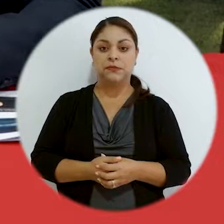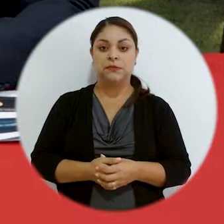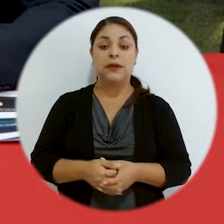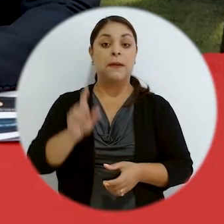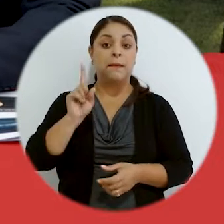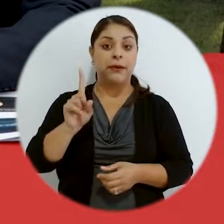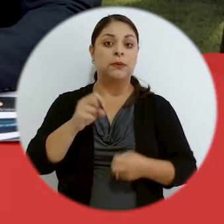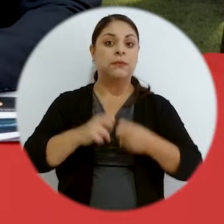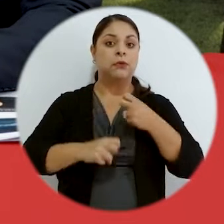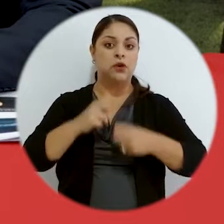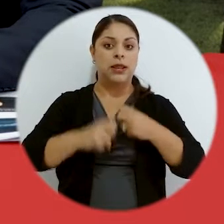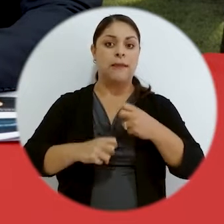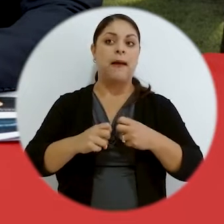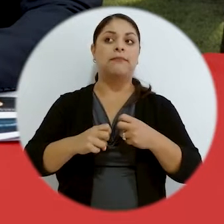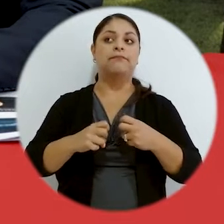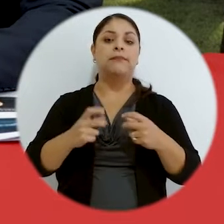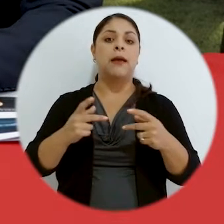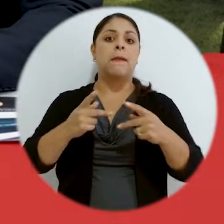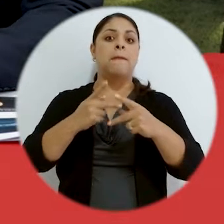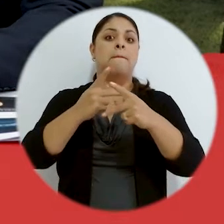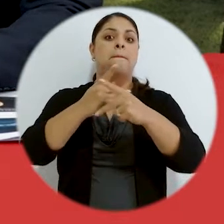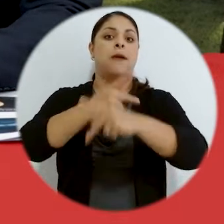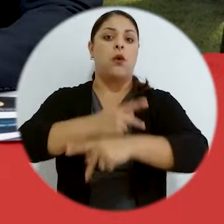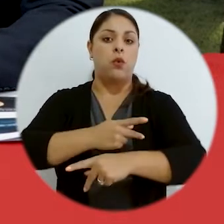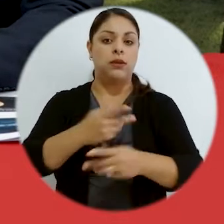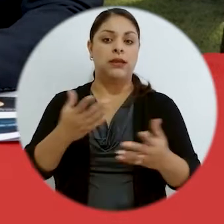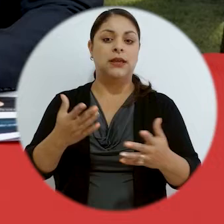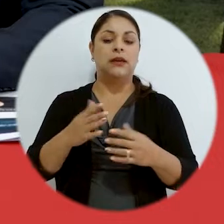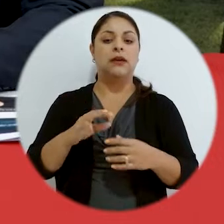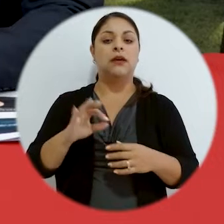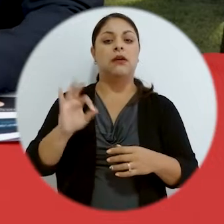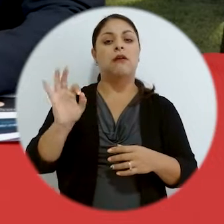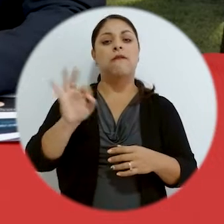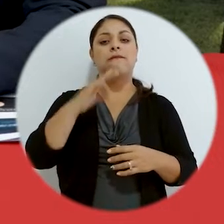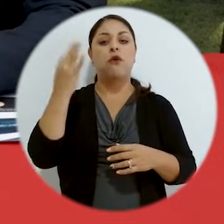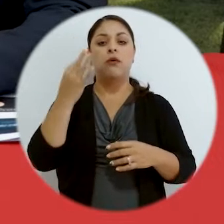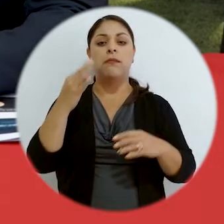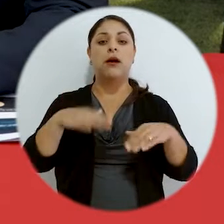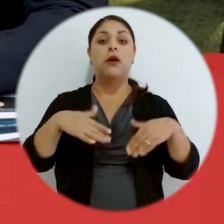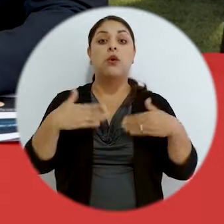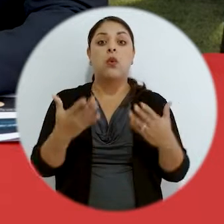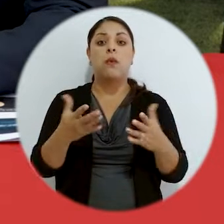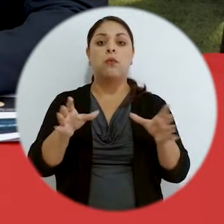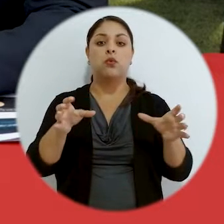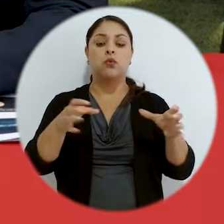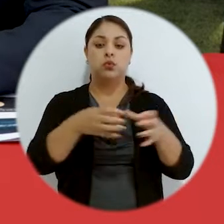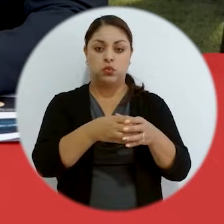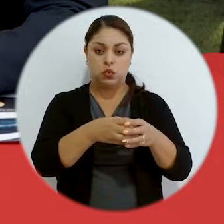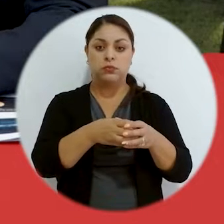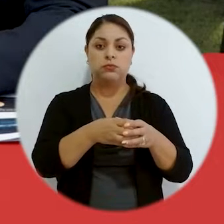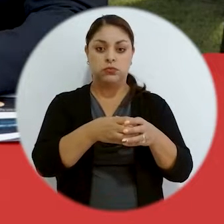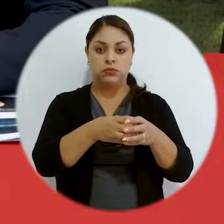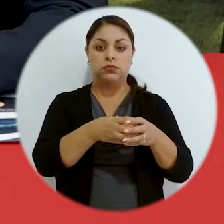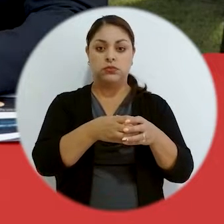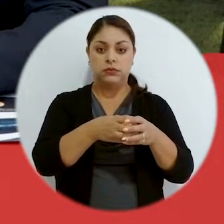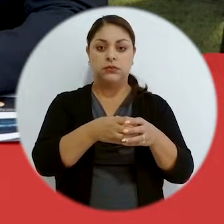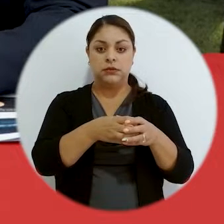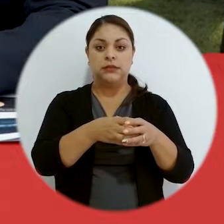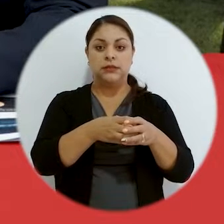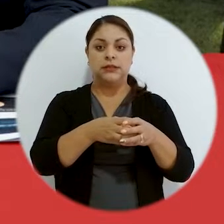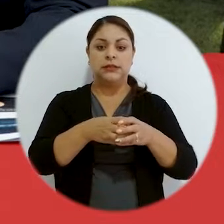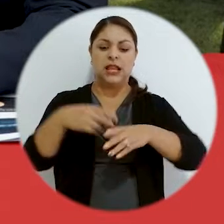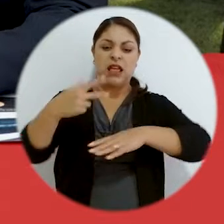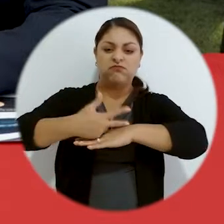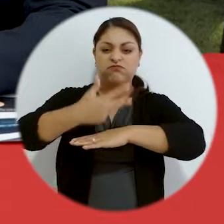Pero ese problema se agudiza con la forma en cómo los grupos de